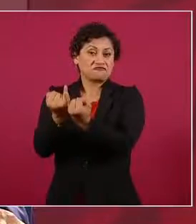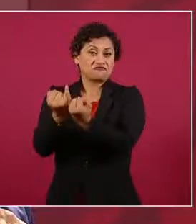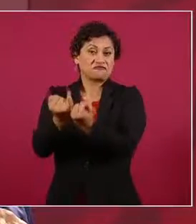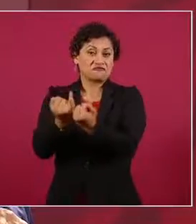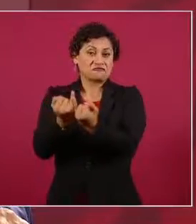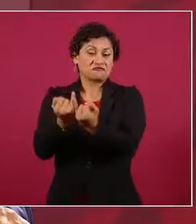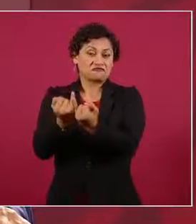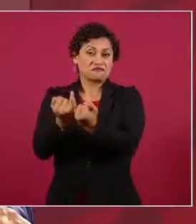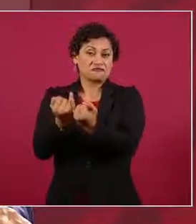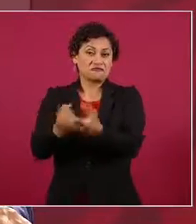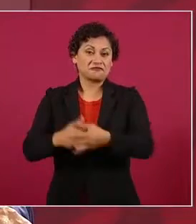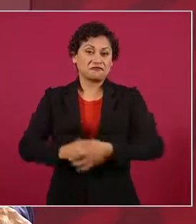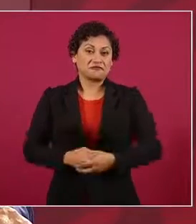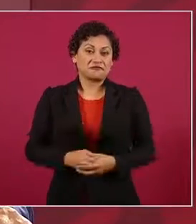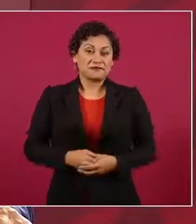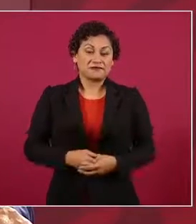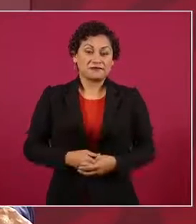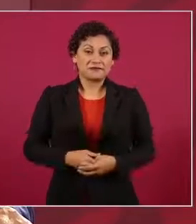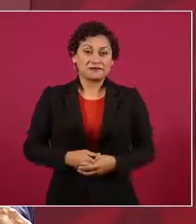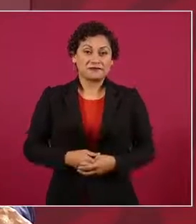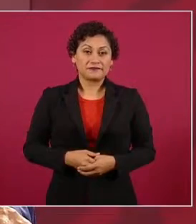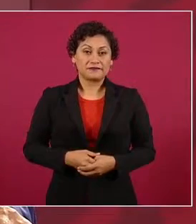de arriba,